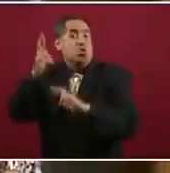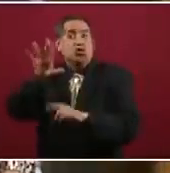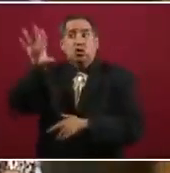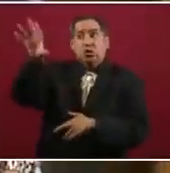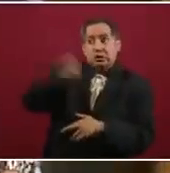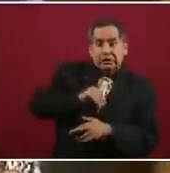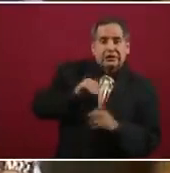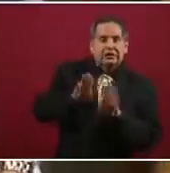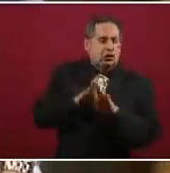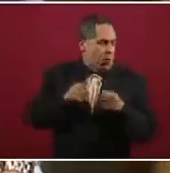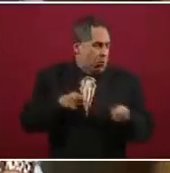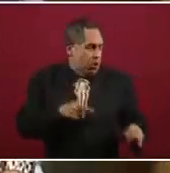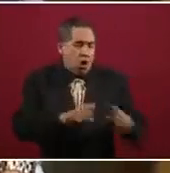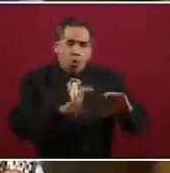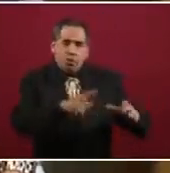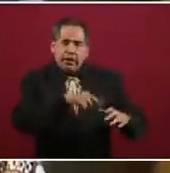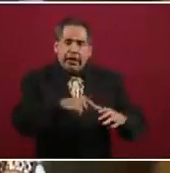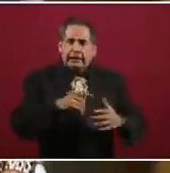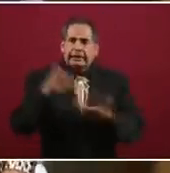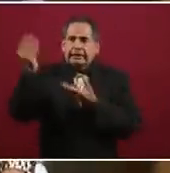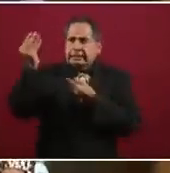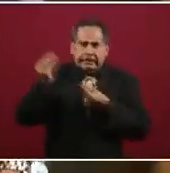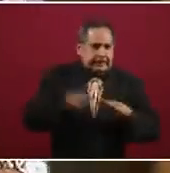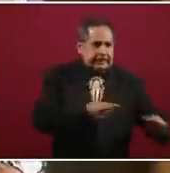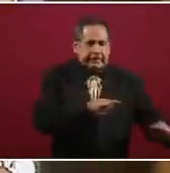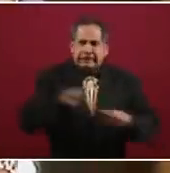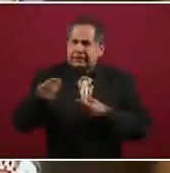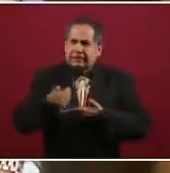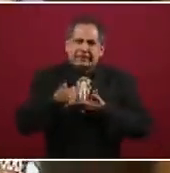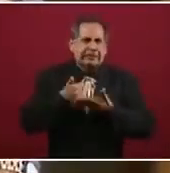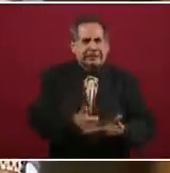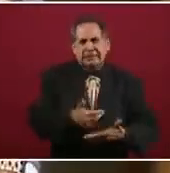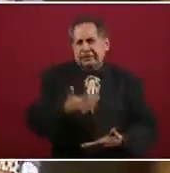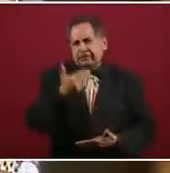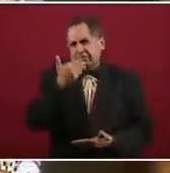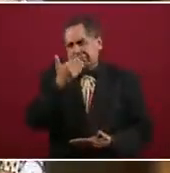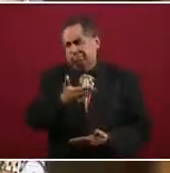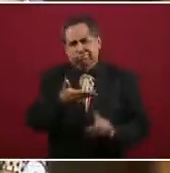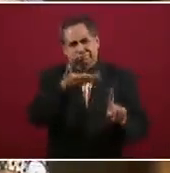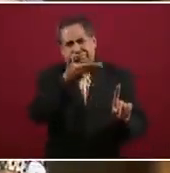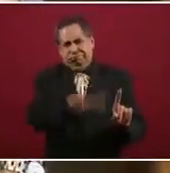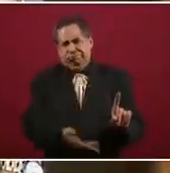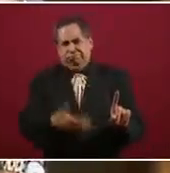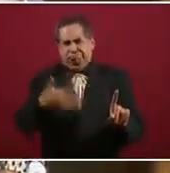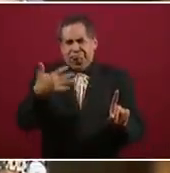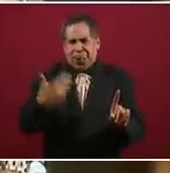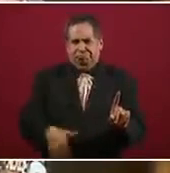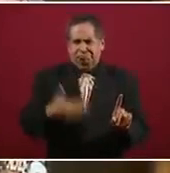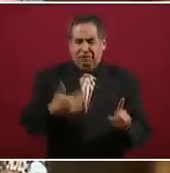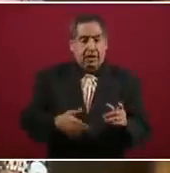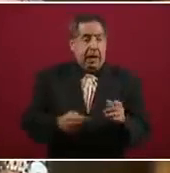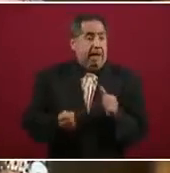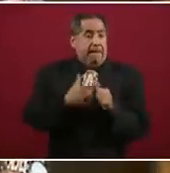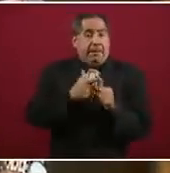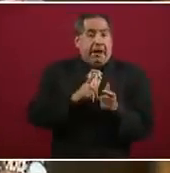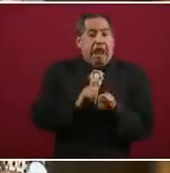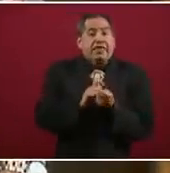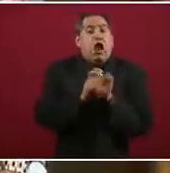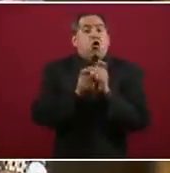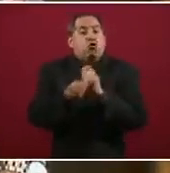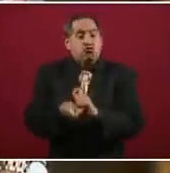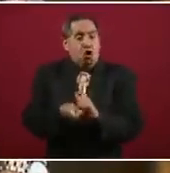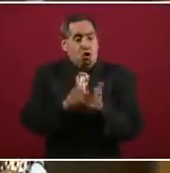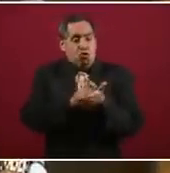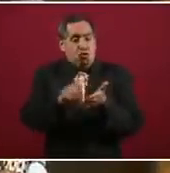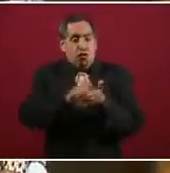las comunidades. Un hombre que, bueno, es el traductor, el primer traductor que sepamos de una